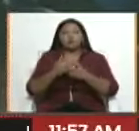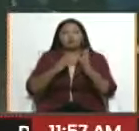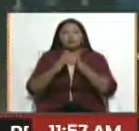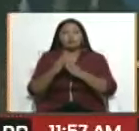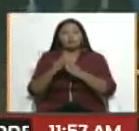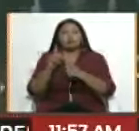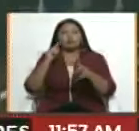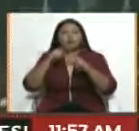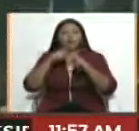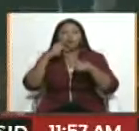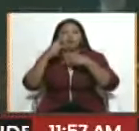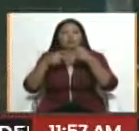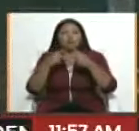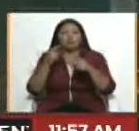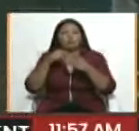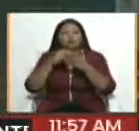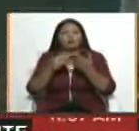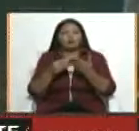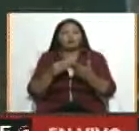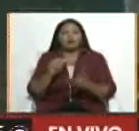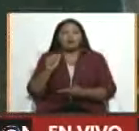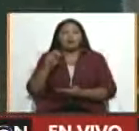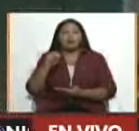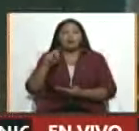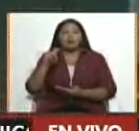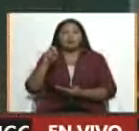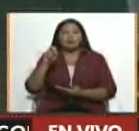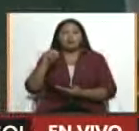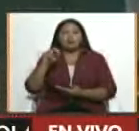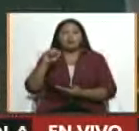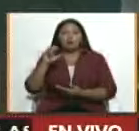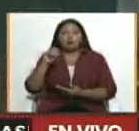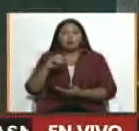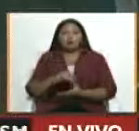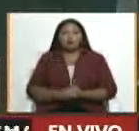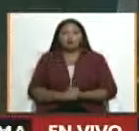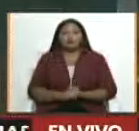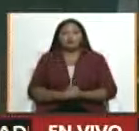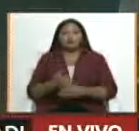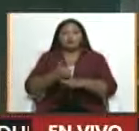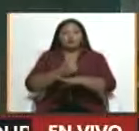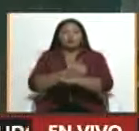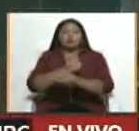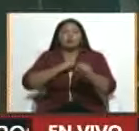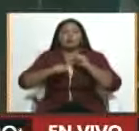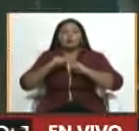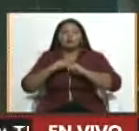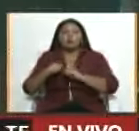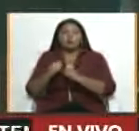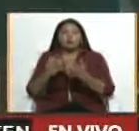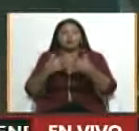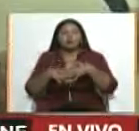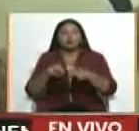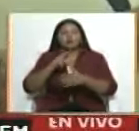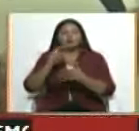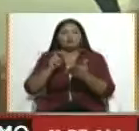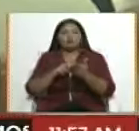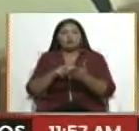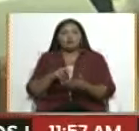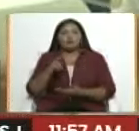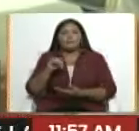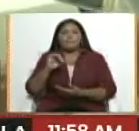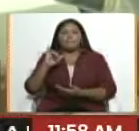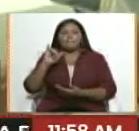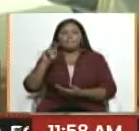fines políticos para postular a Antonio Carri. En esta oportunidad le corresponde al autorizado del Movimiento de Integridad Nacional, Min